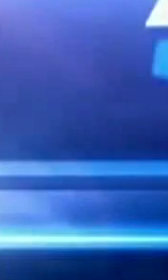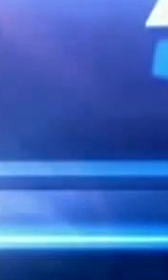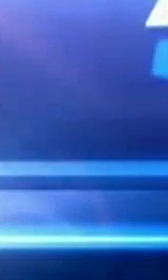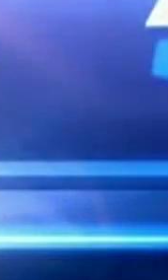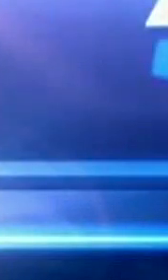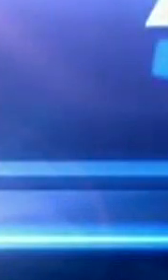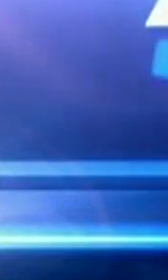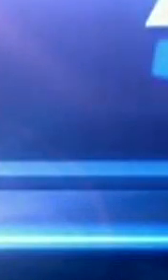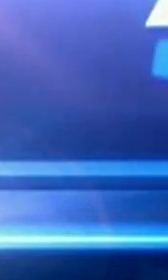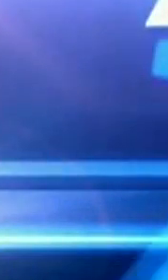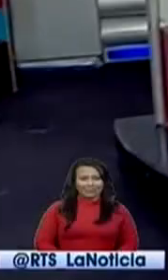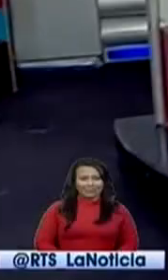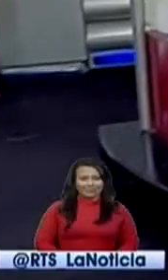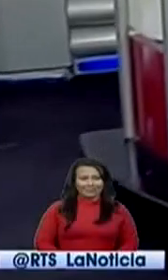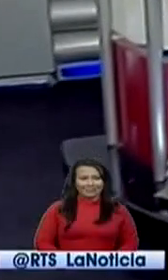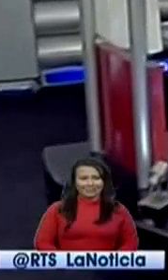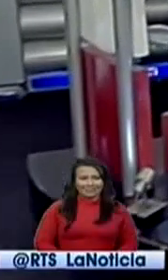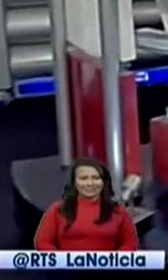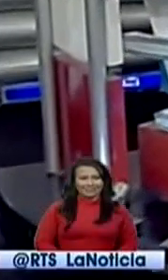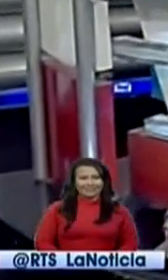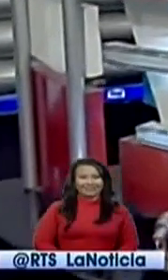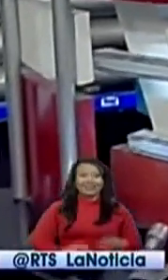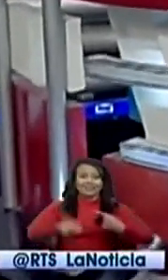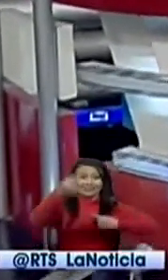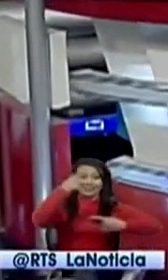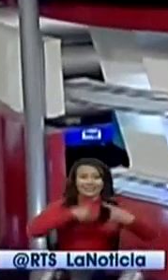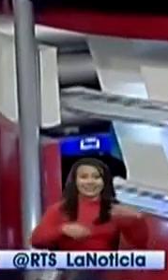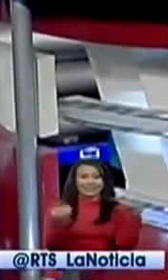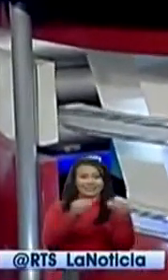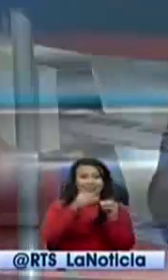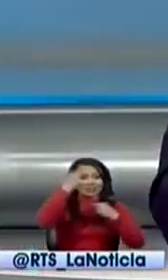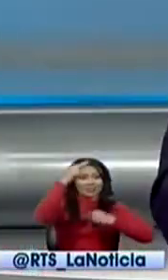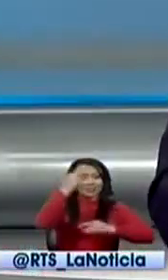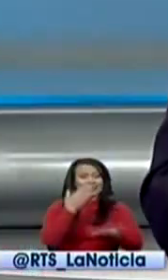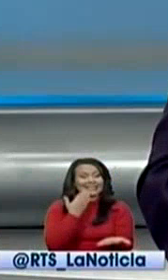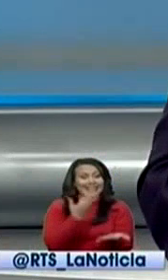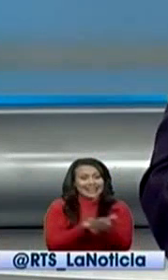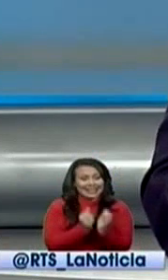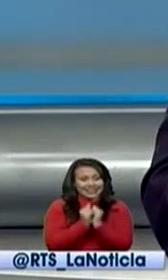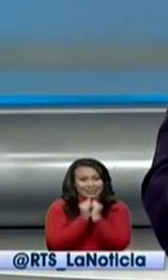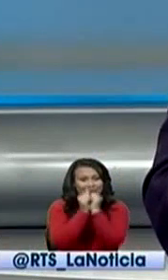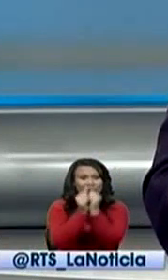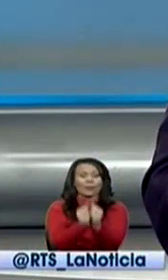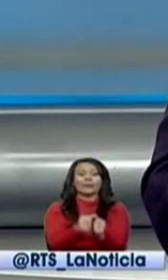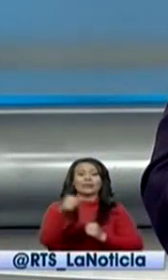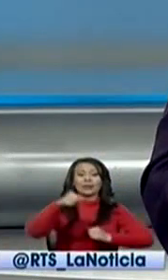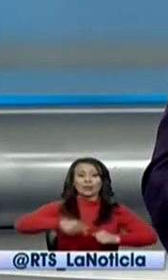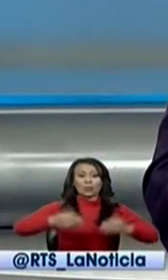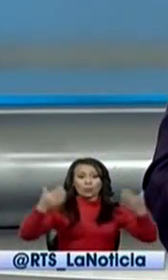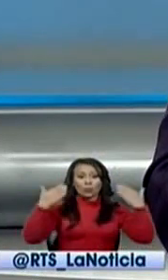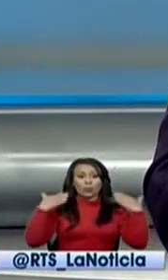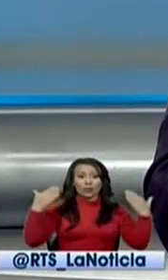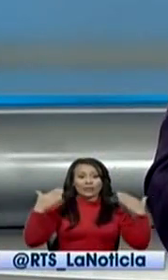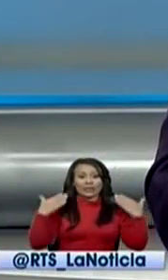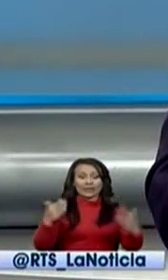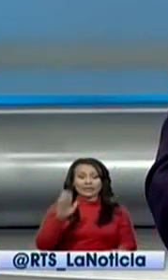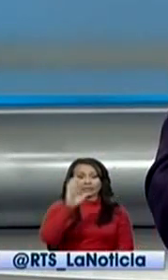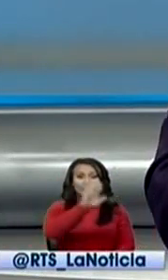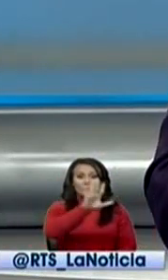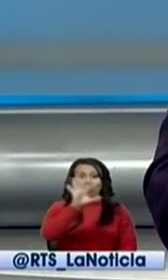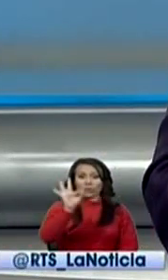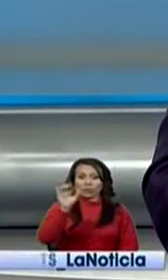comunidad. En la mañana y en la noche. De regreso para continuar con la información. Gracias por acompañarnos. Guayaquil. En Guayaquil, 59